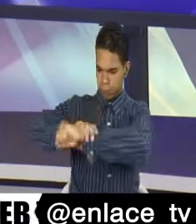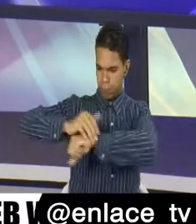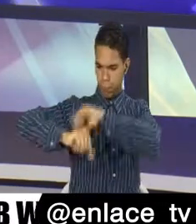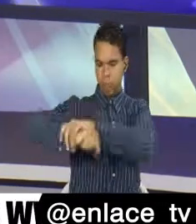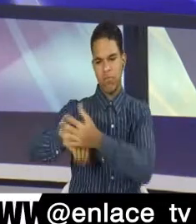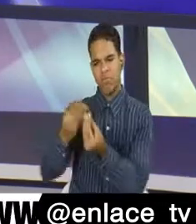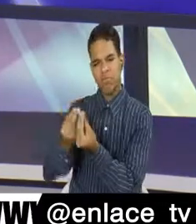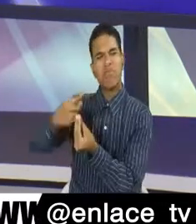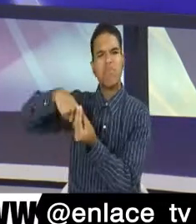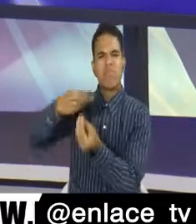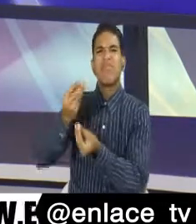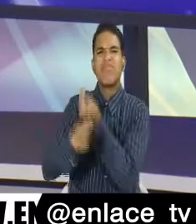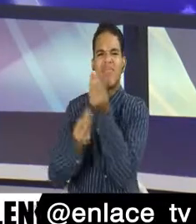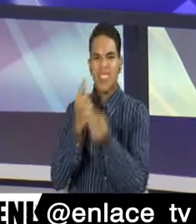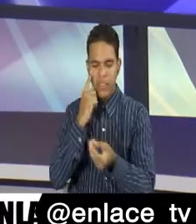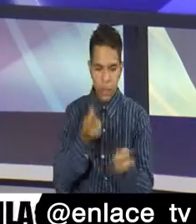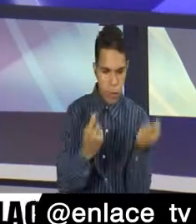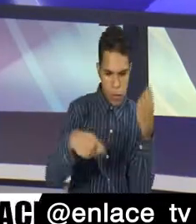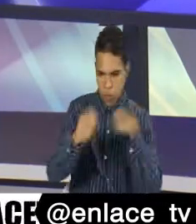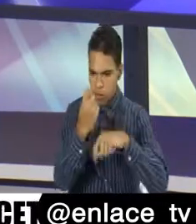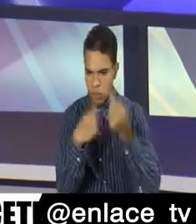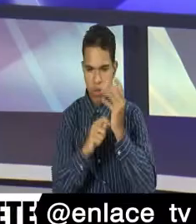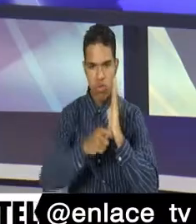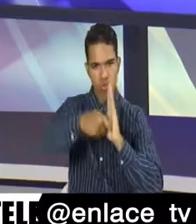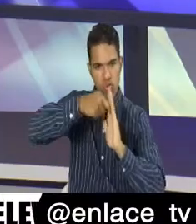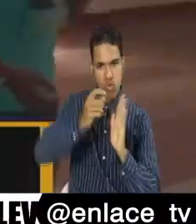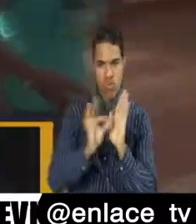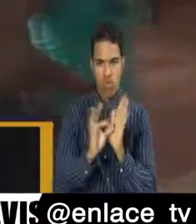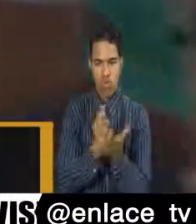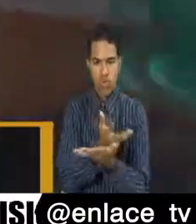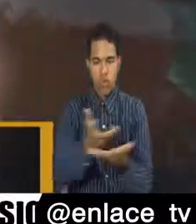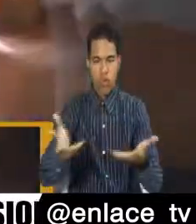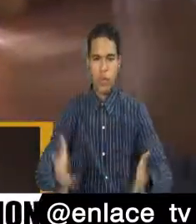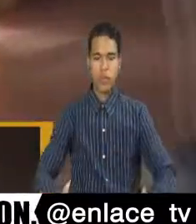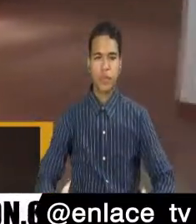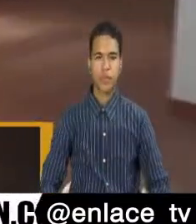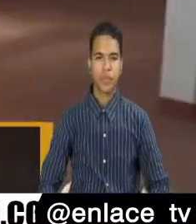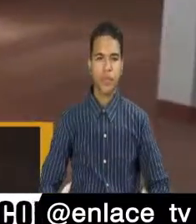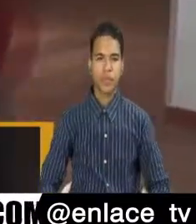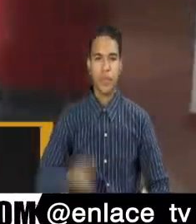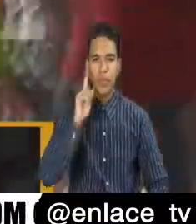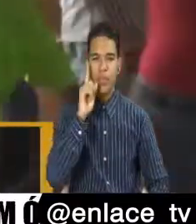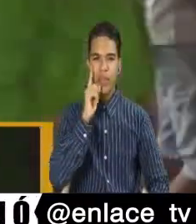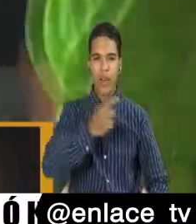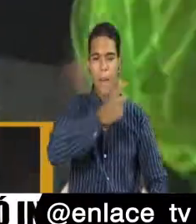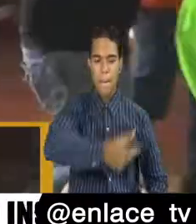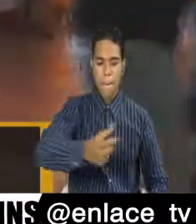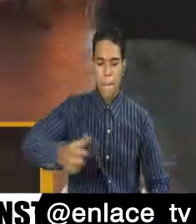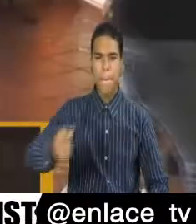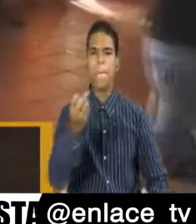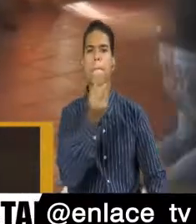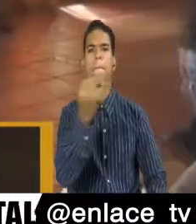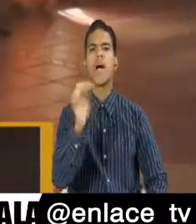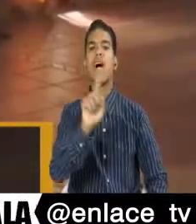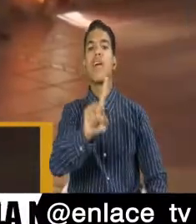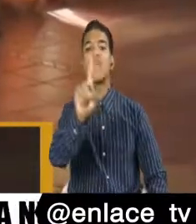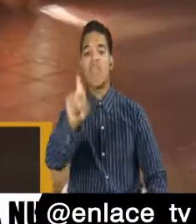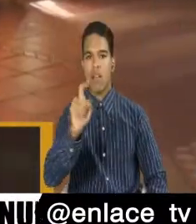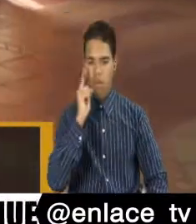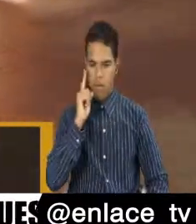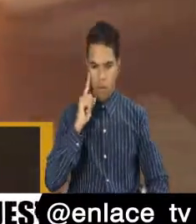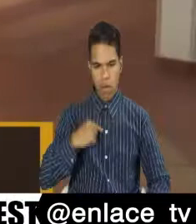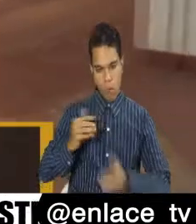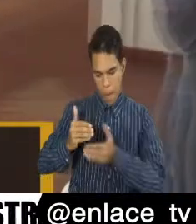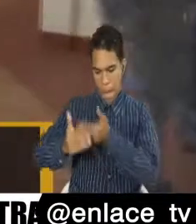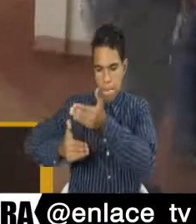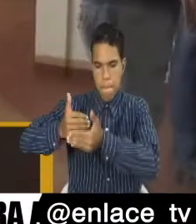de narcóticos, especialmente en esta zona del país. Esas 16 personas fueron capturadas en procedimientos de allanamiento en